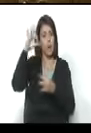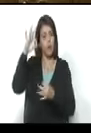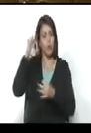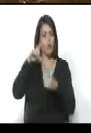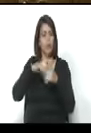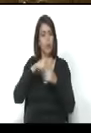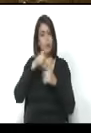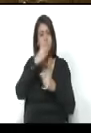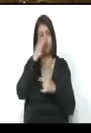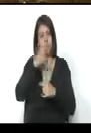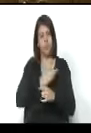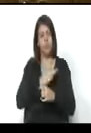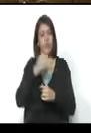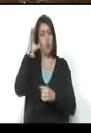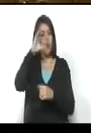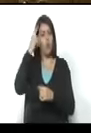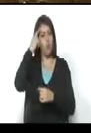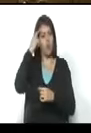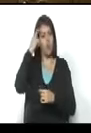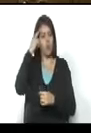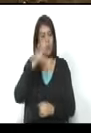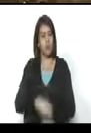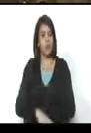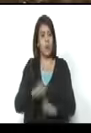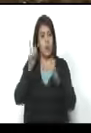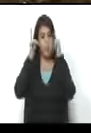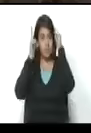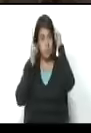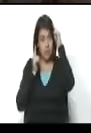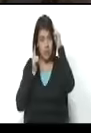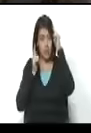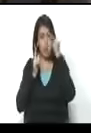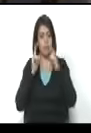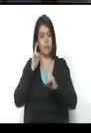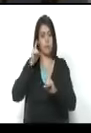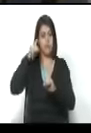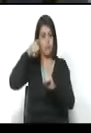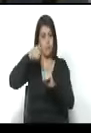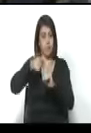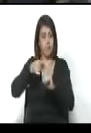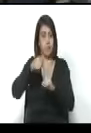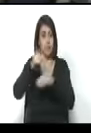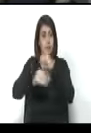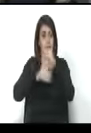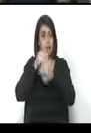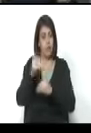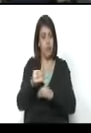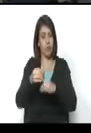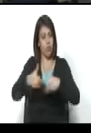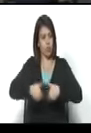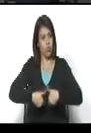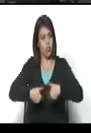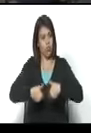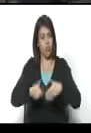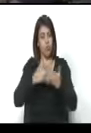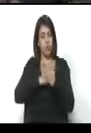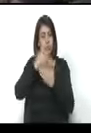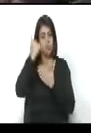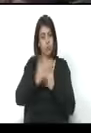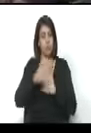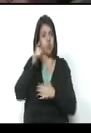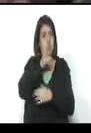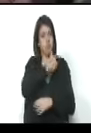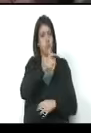sus convicciones y a su conciencia. Un Chávez proyecto que se fundió en el proyecto